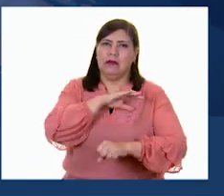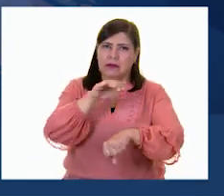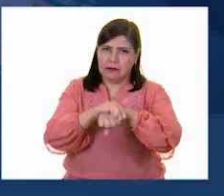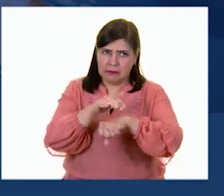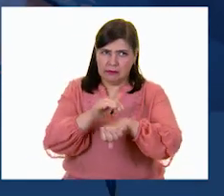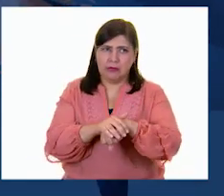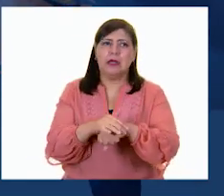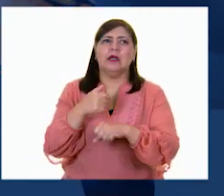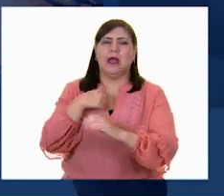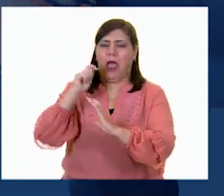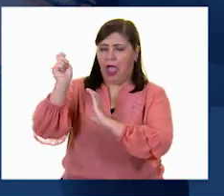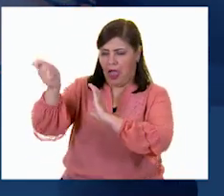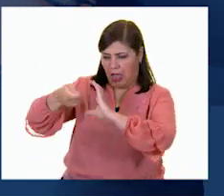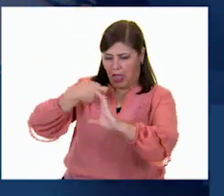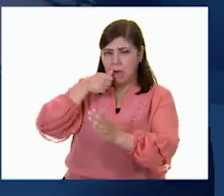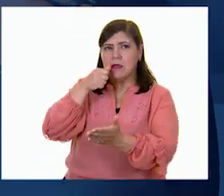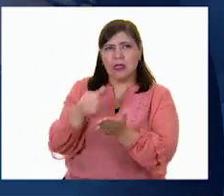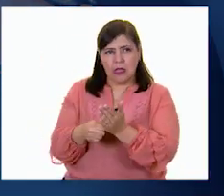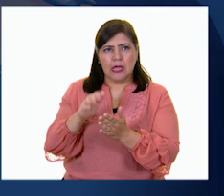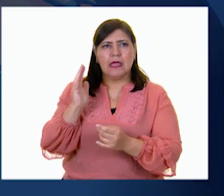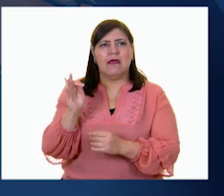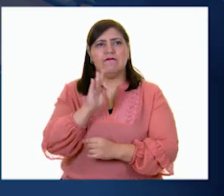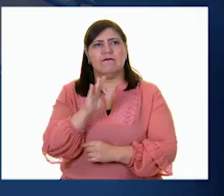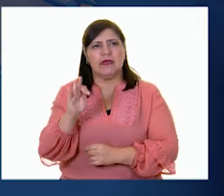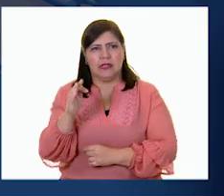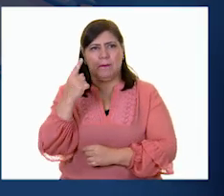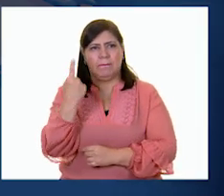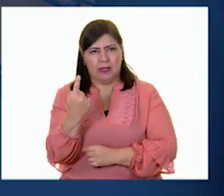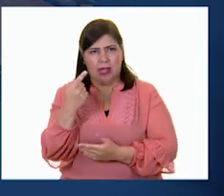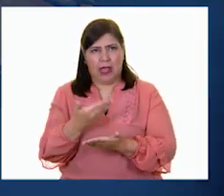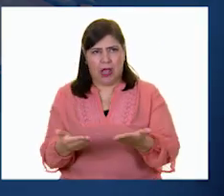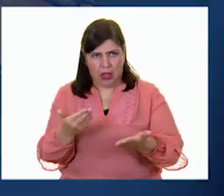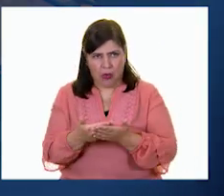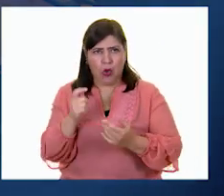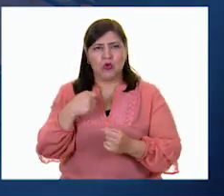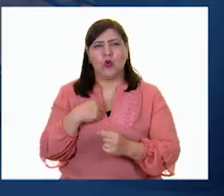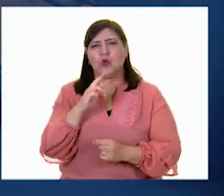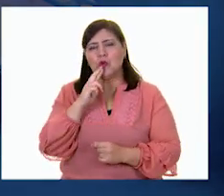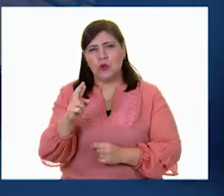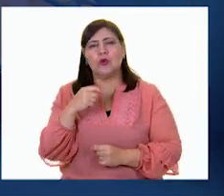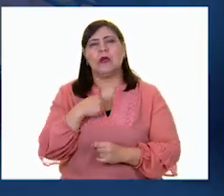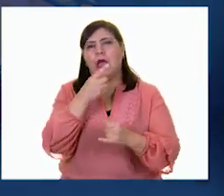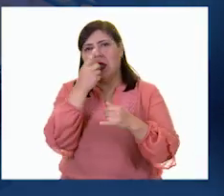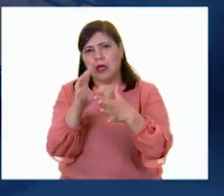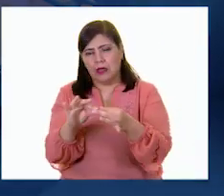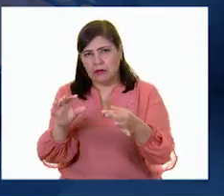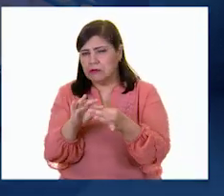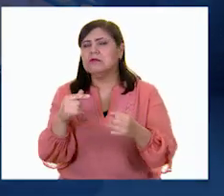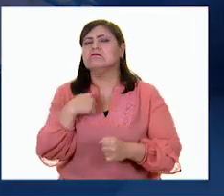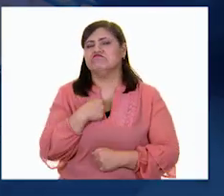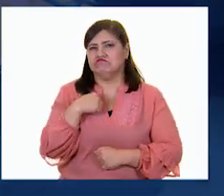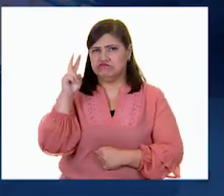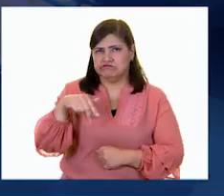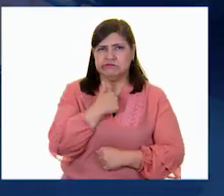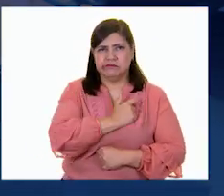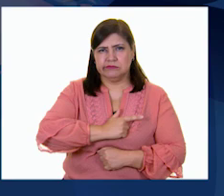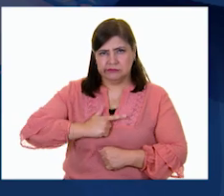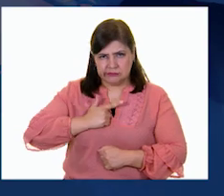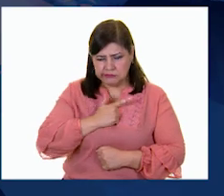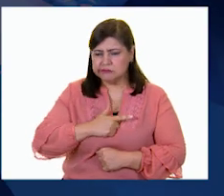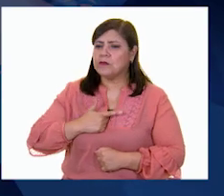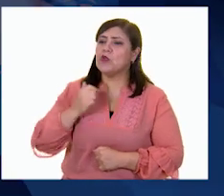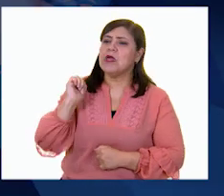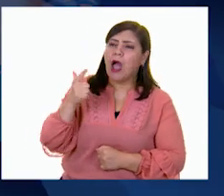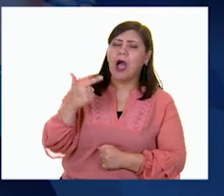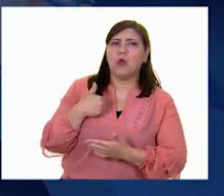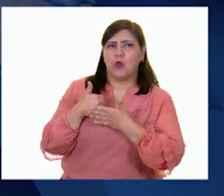la apreciable de usted, fecha primero del actual que contesto, manifestándole que tengo gusto en servirles en lo que me